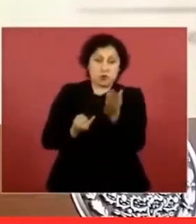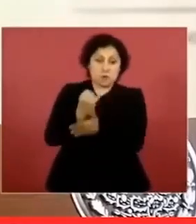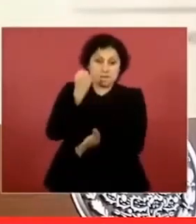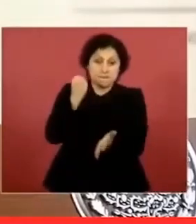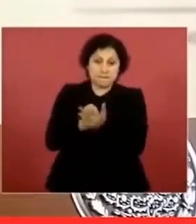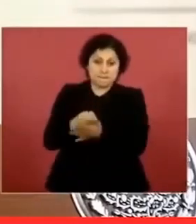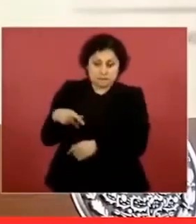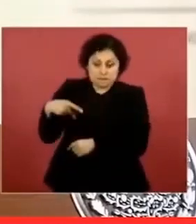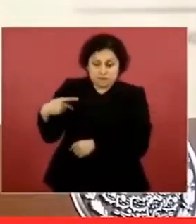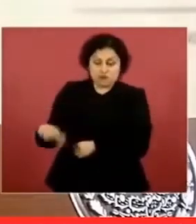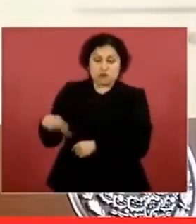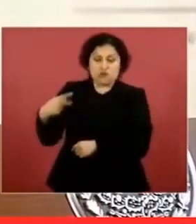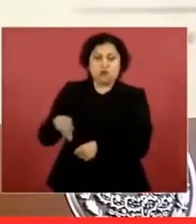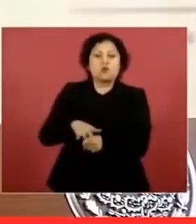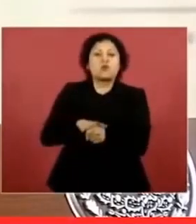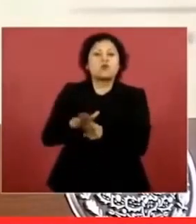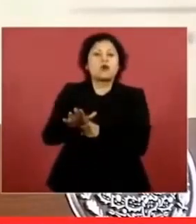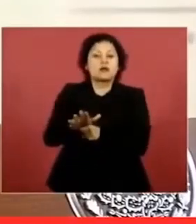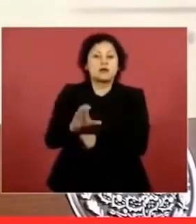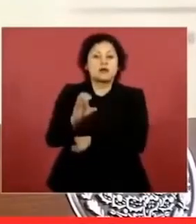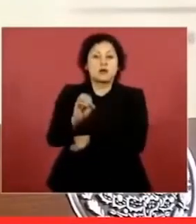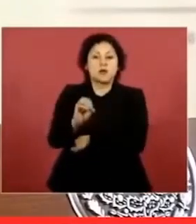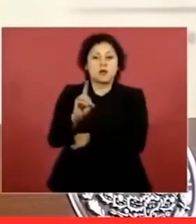Esa empresa brasileña